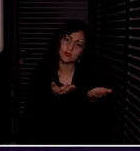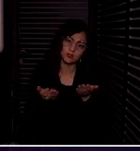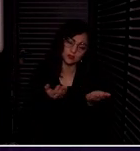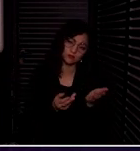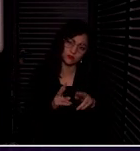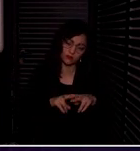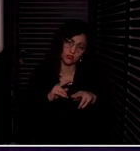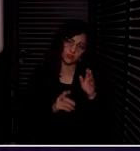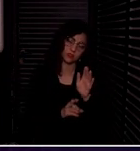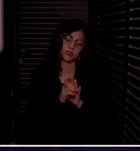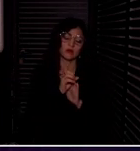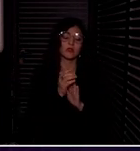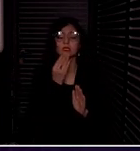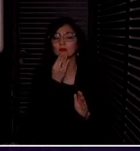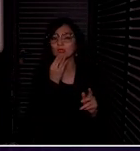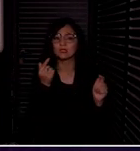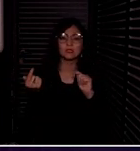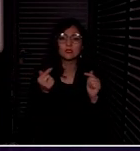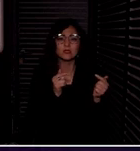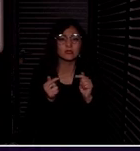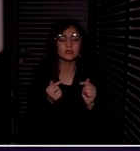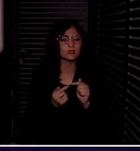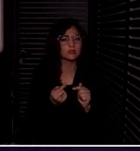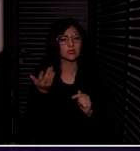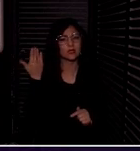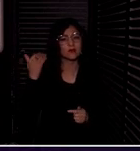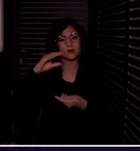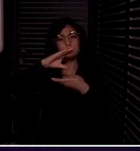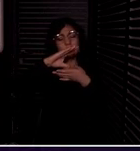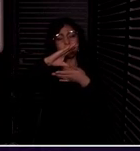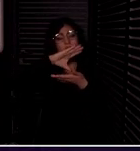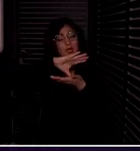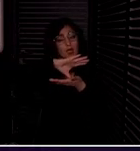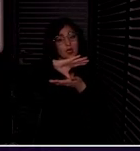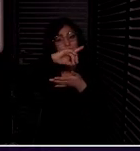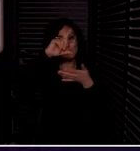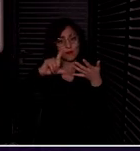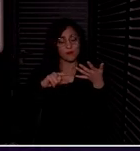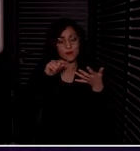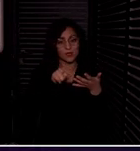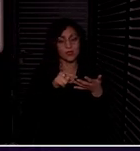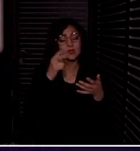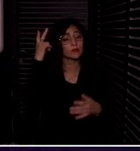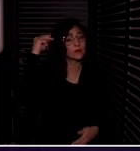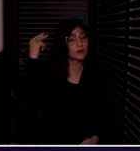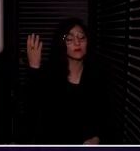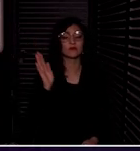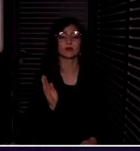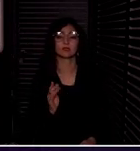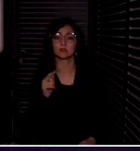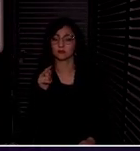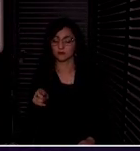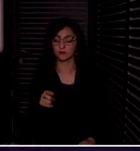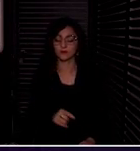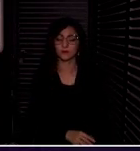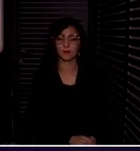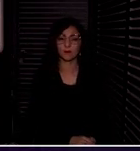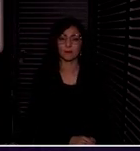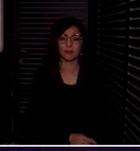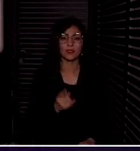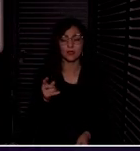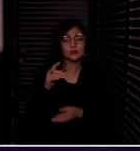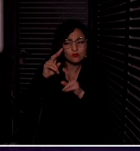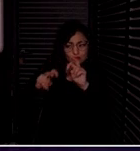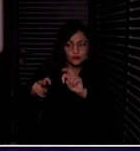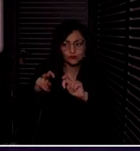Hay una crisis de monopolios, ponía el ejemplo emblemático en América Latina, de Brasil y de México, que son los estudios, digamos, paradigmáticos